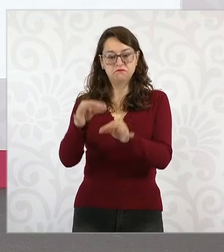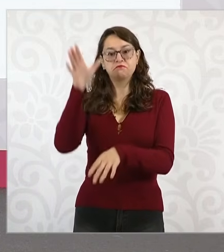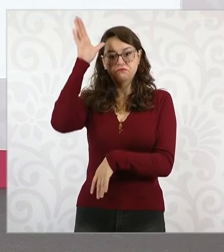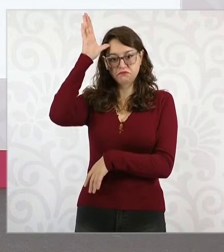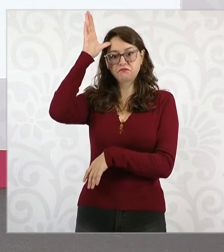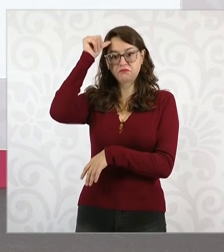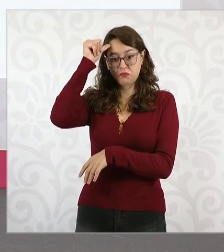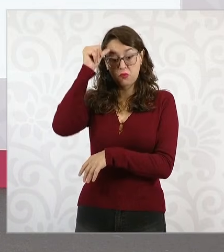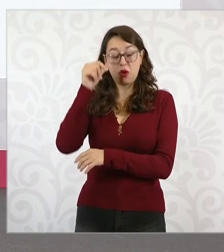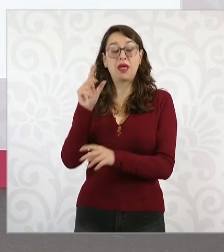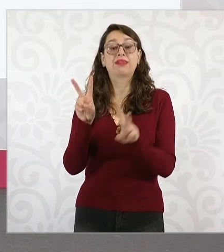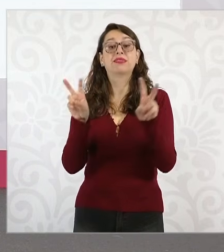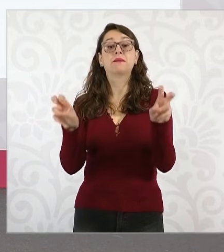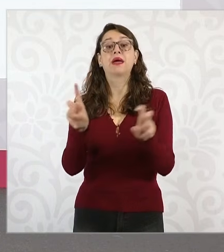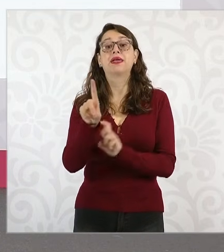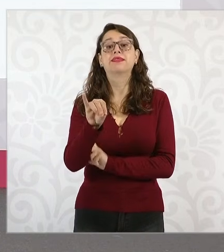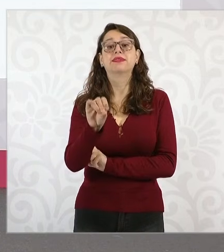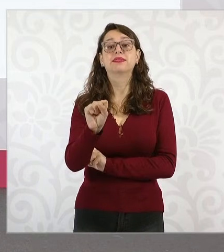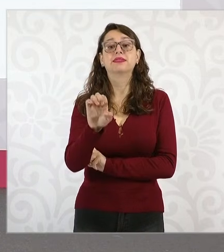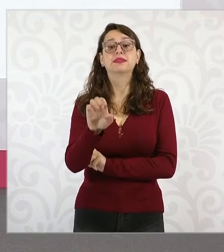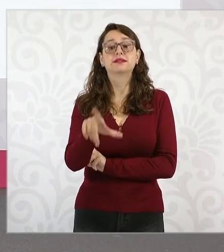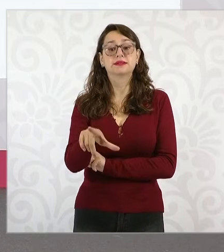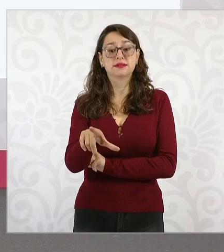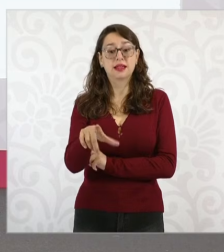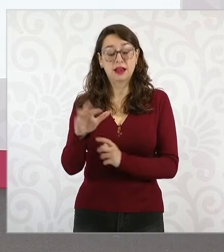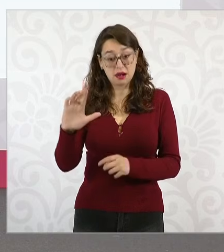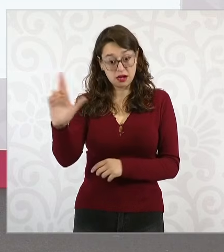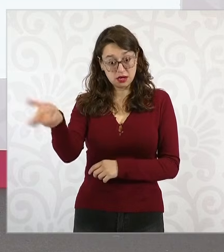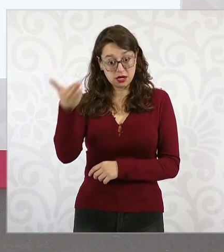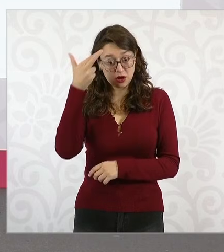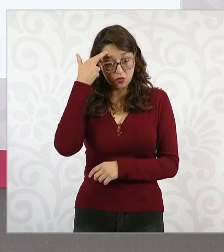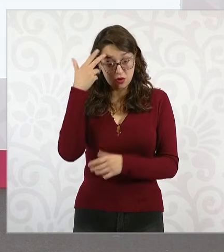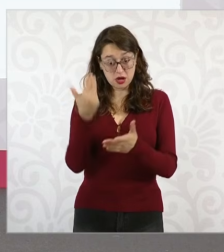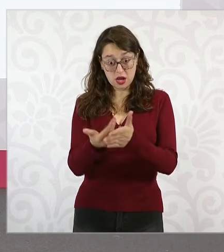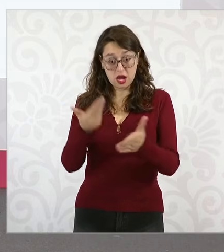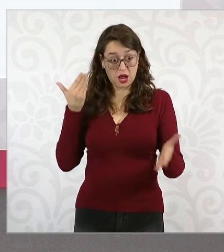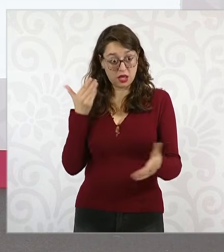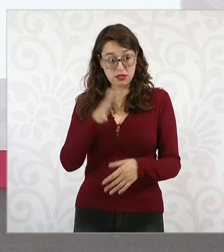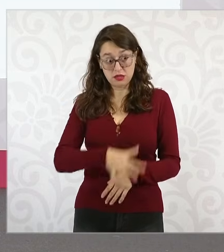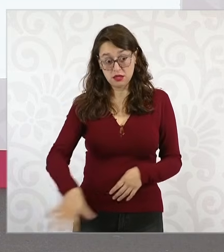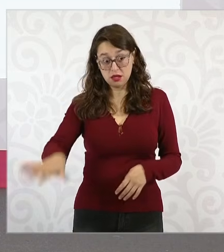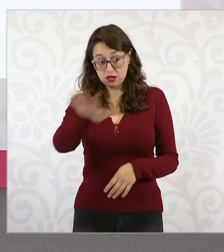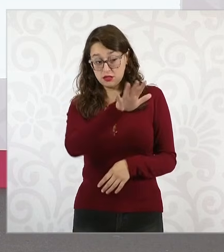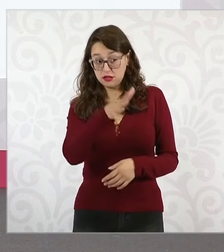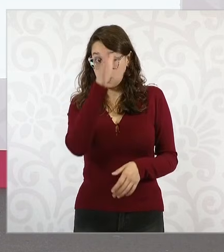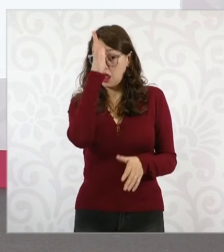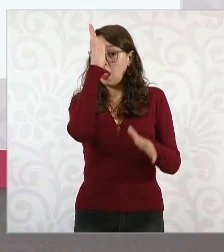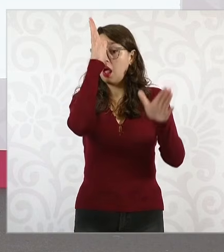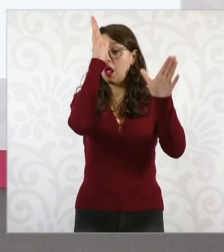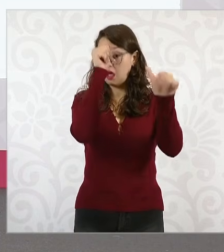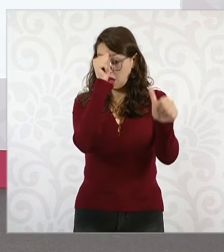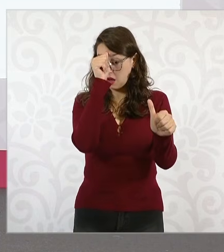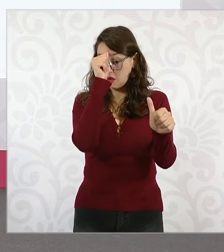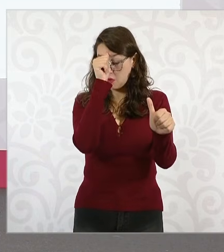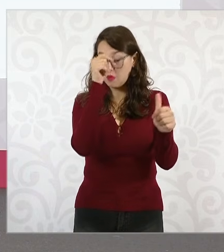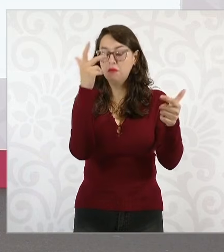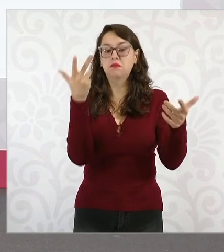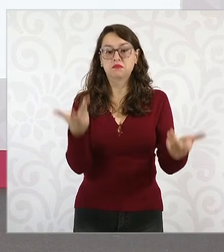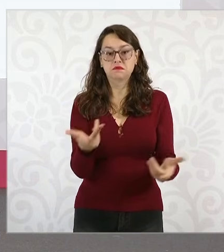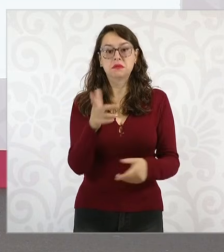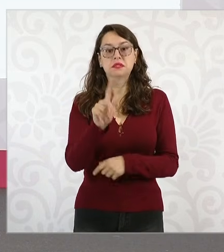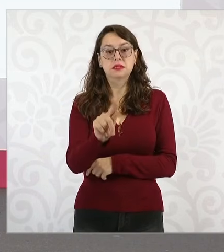diésel. Recordar que existe un acuerdo con el sector y la presidenta. Ya llegamos a un